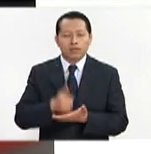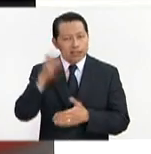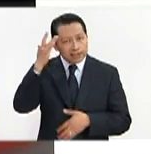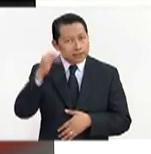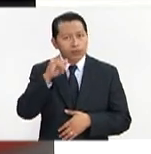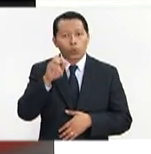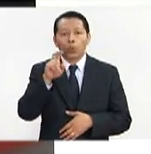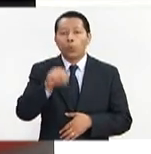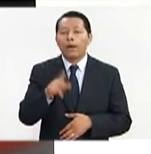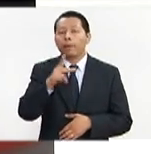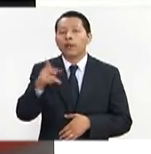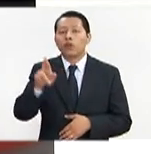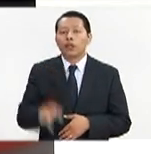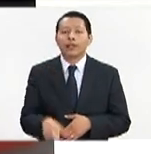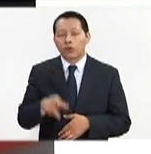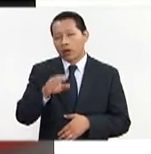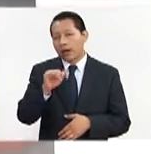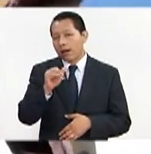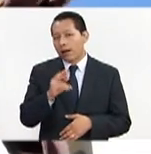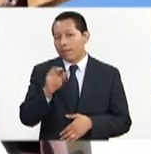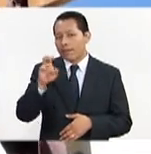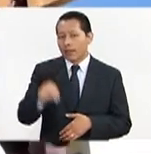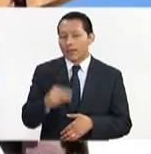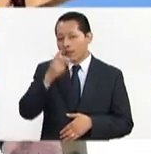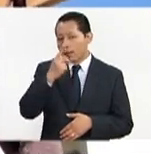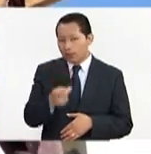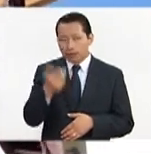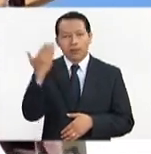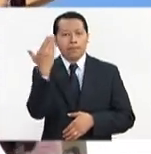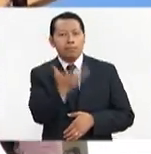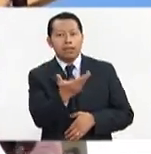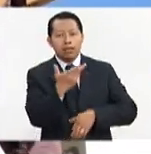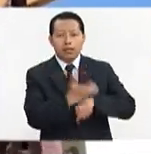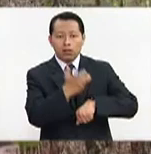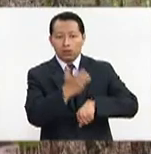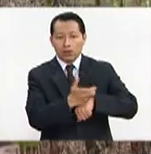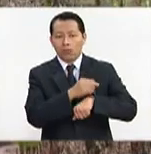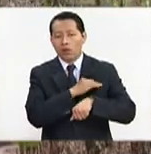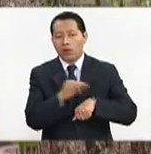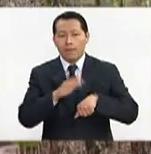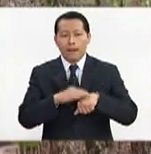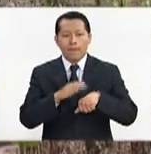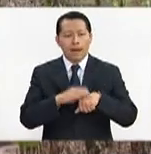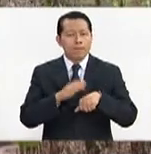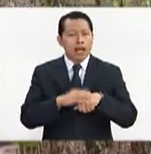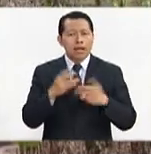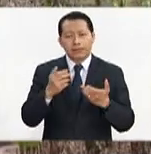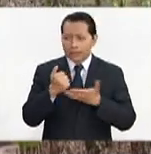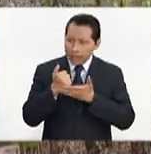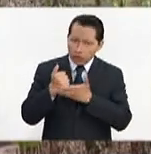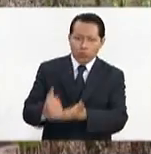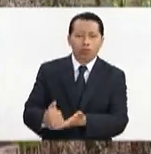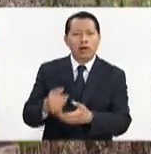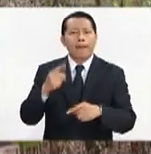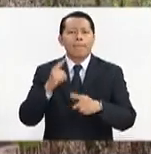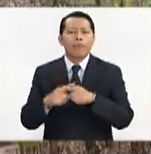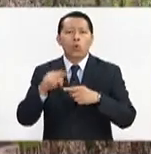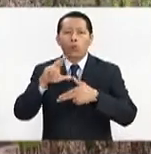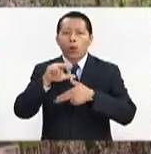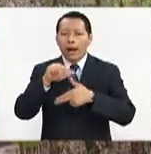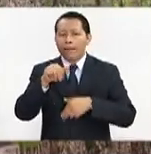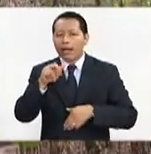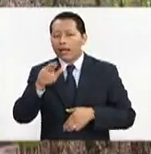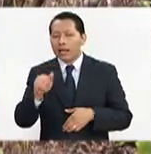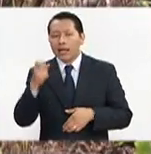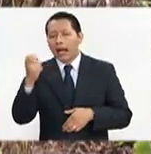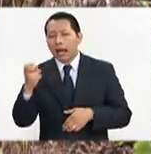Juan, en Puerto Rico, Carmen Yulín Cruz, pidió a las autoridades federales de Estados Unidos que aceleren la llegada de ayuda tras el paso del huracán María